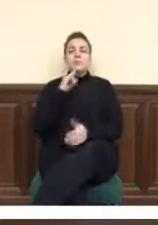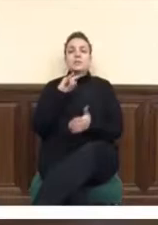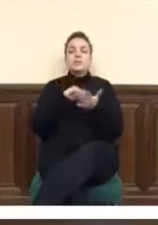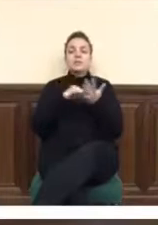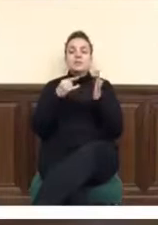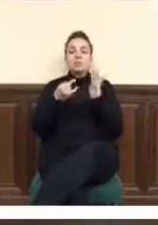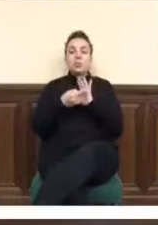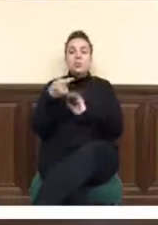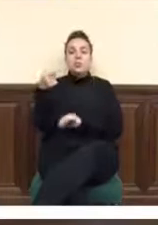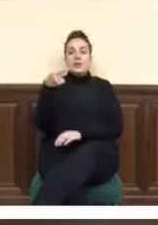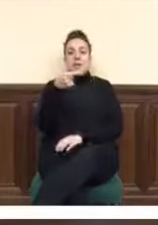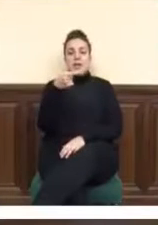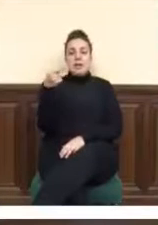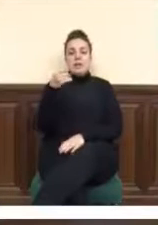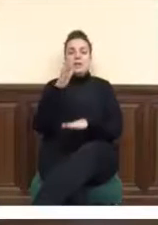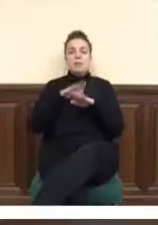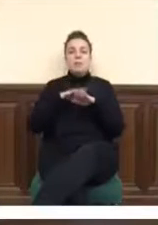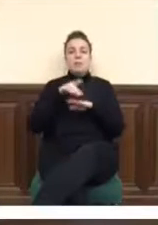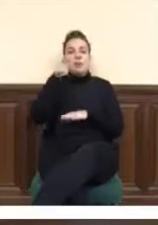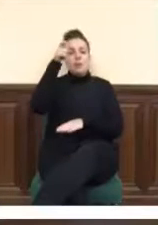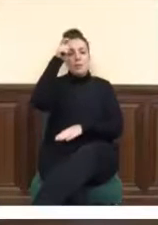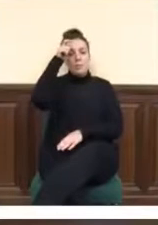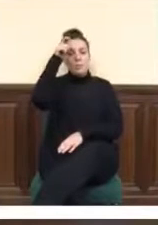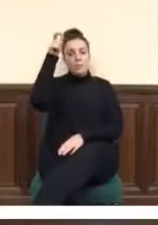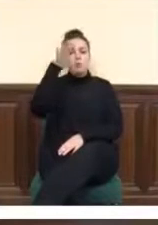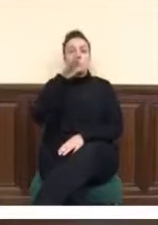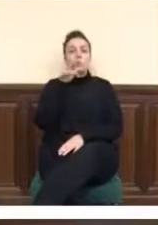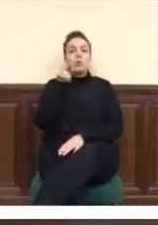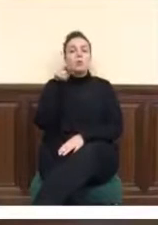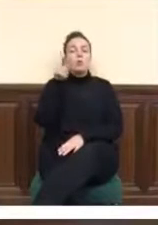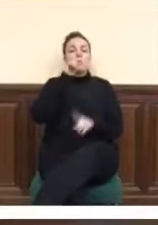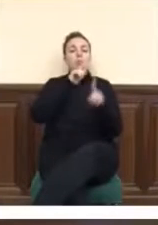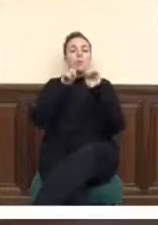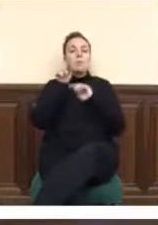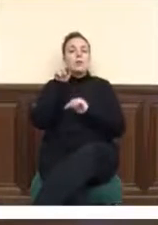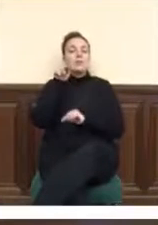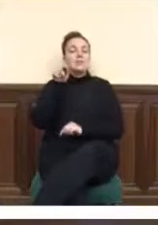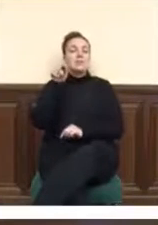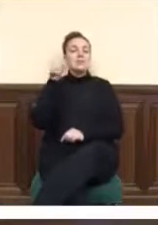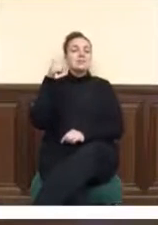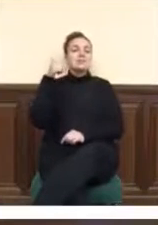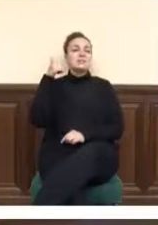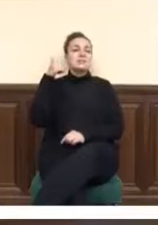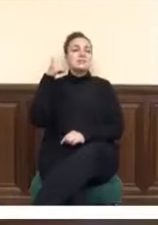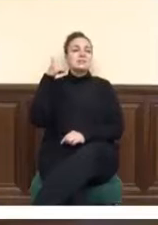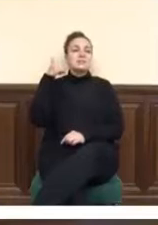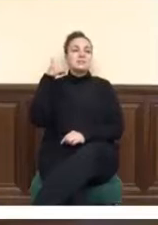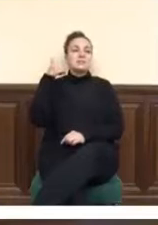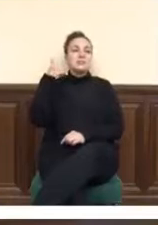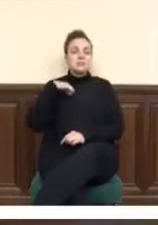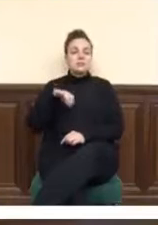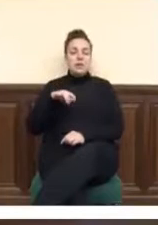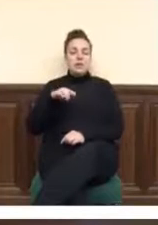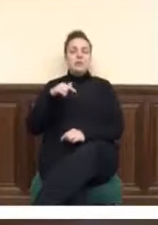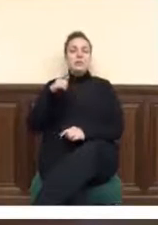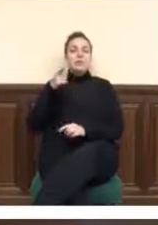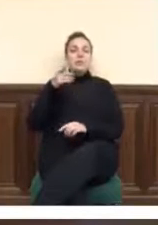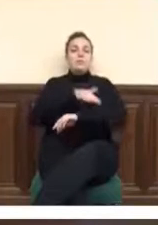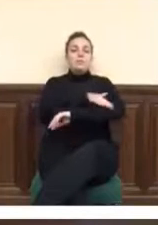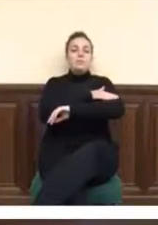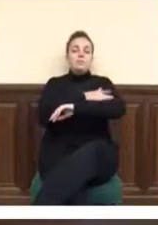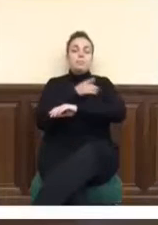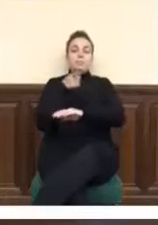situación negativa para los municipios porque este problema ya tuvo su primer envite en el mandato pasado,